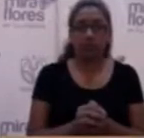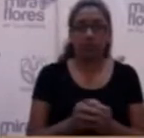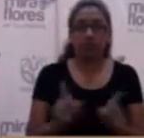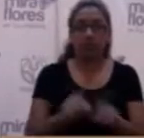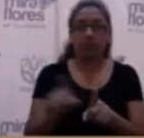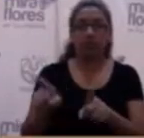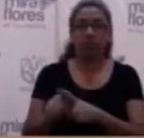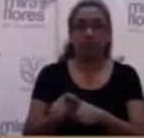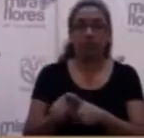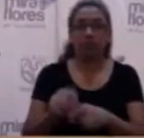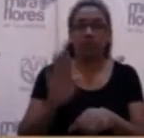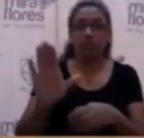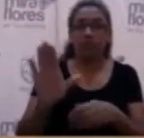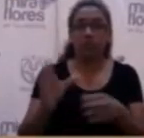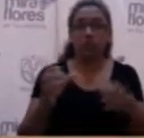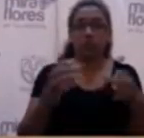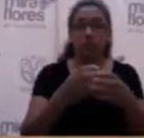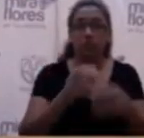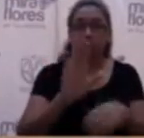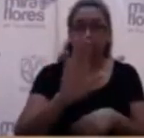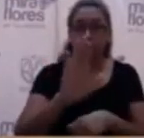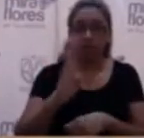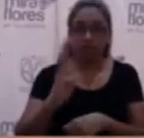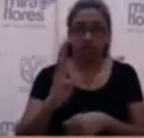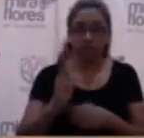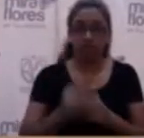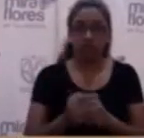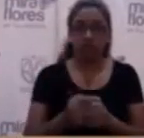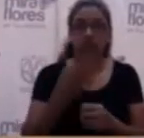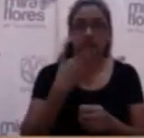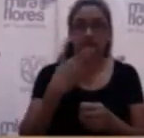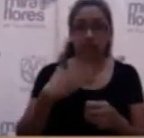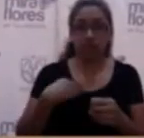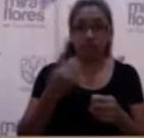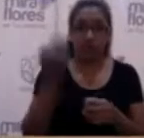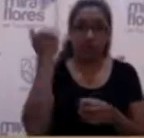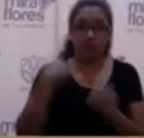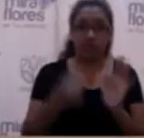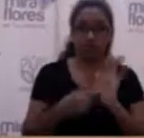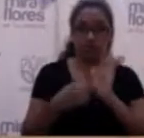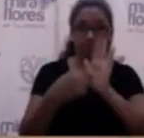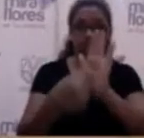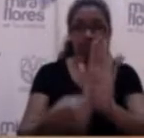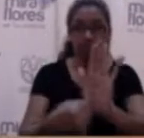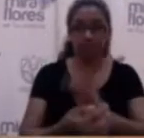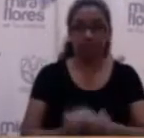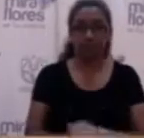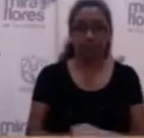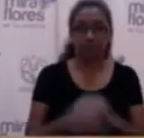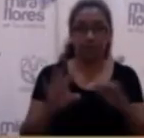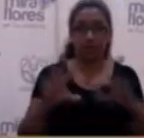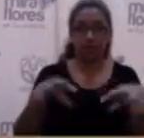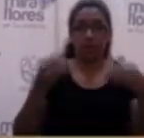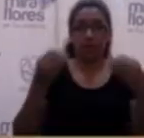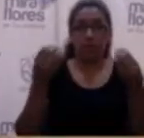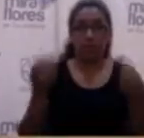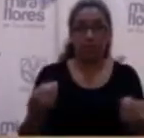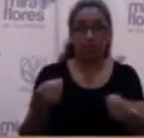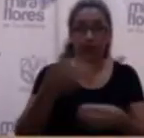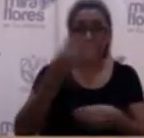sea de paso, promovido por los representantes de la zona 5B, a la cual representé,